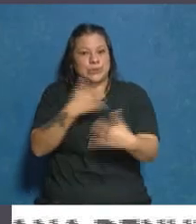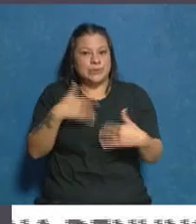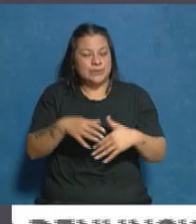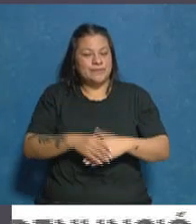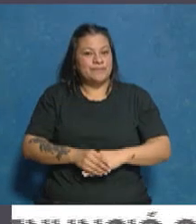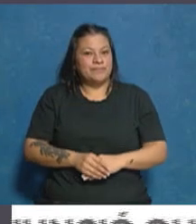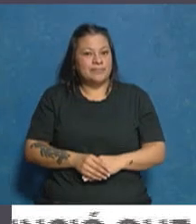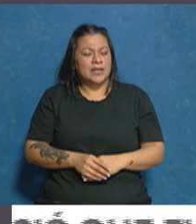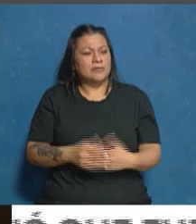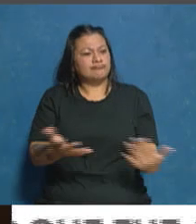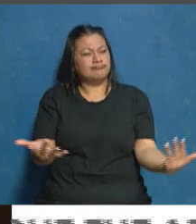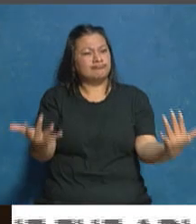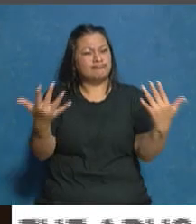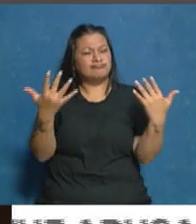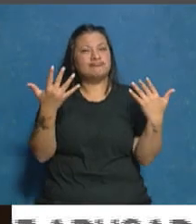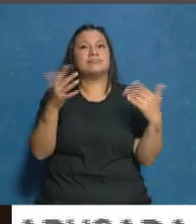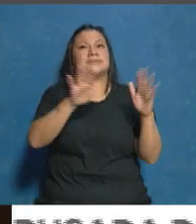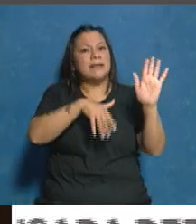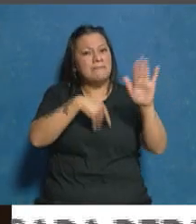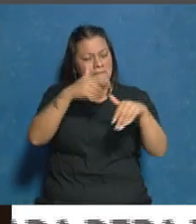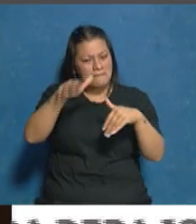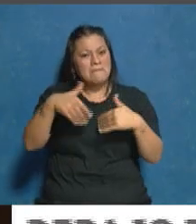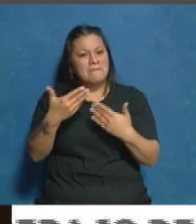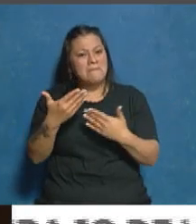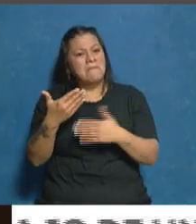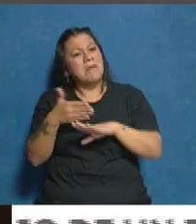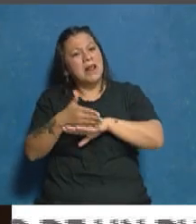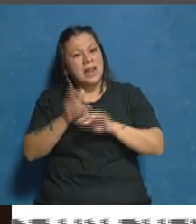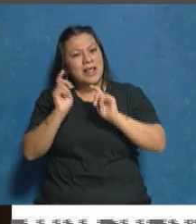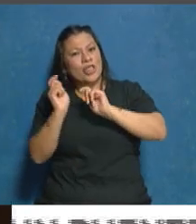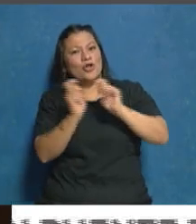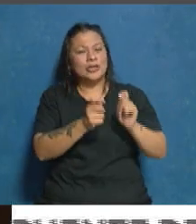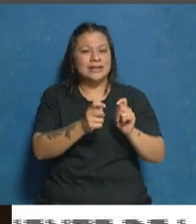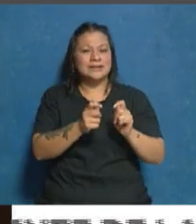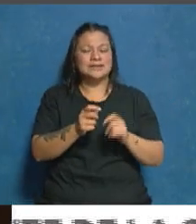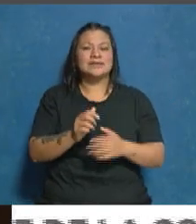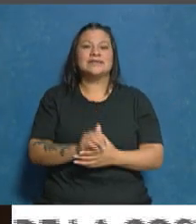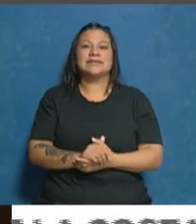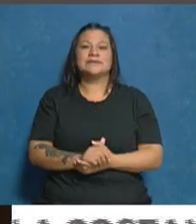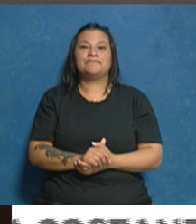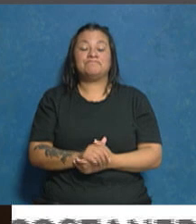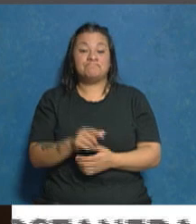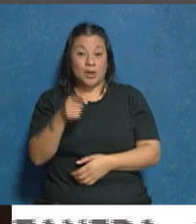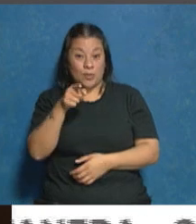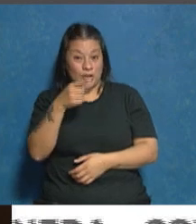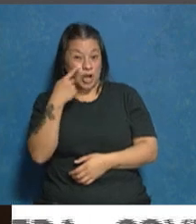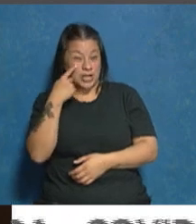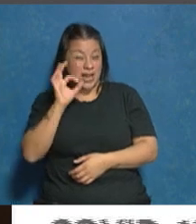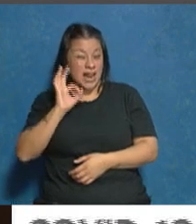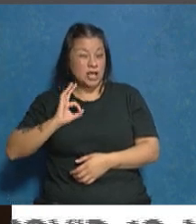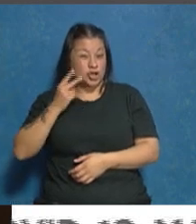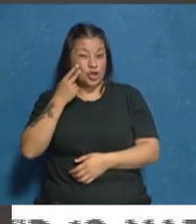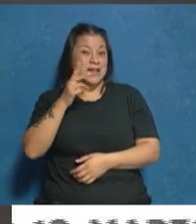Y también fue de alguna manera una convocatoria justamente para presentarse como donante, Roxy. Sí, vos sabés que cuando nosotros lo conocimos en